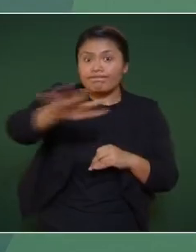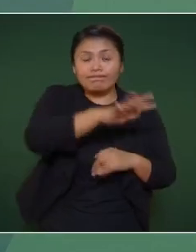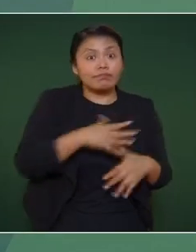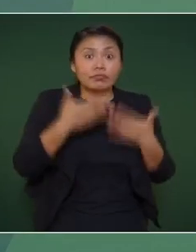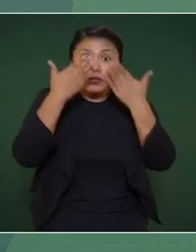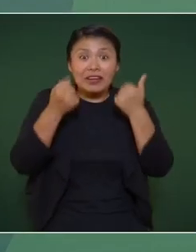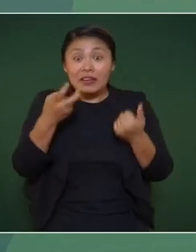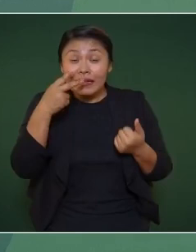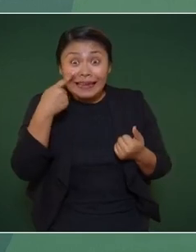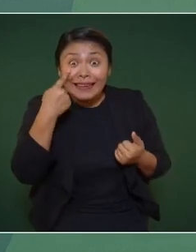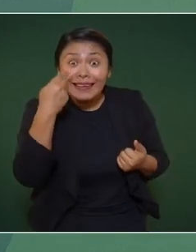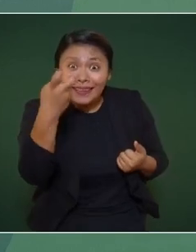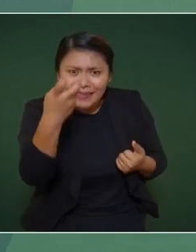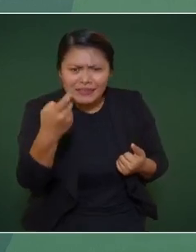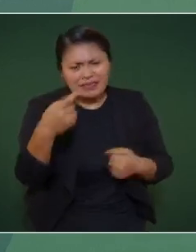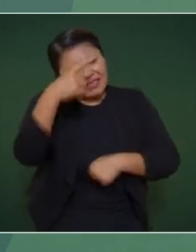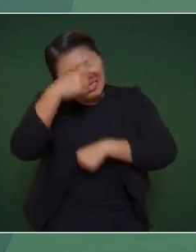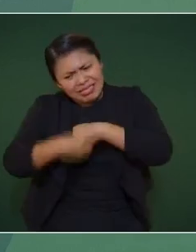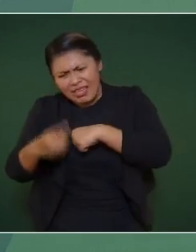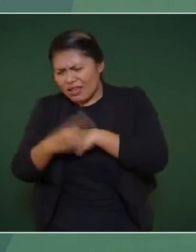Fíjense el daño